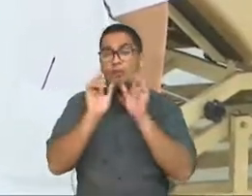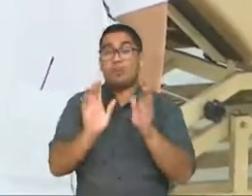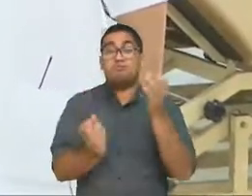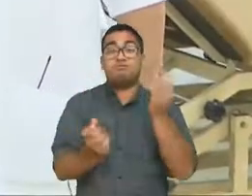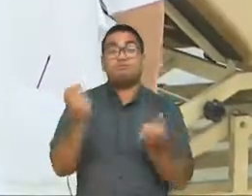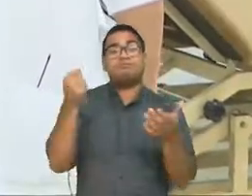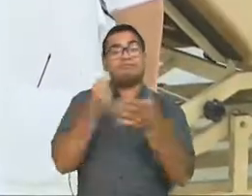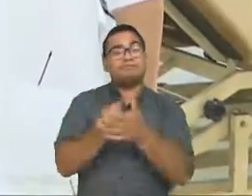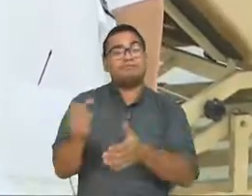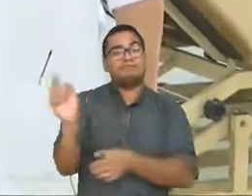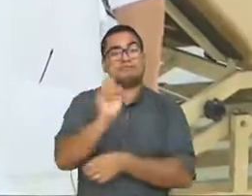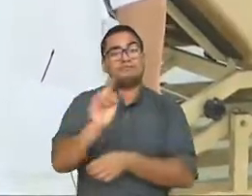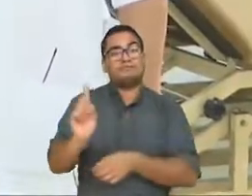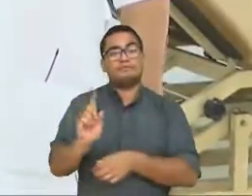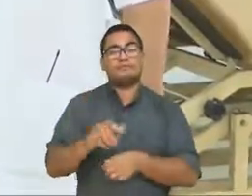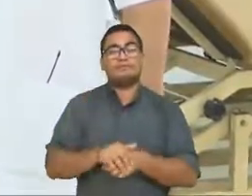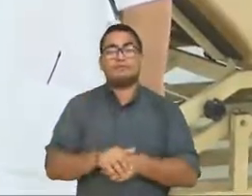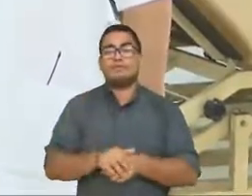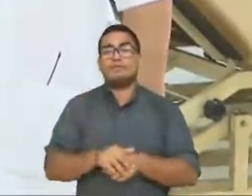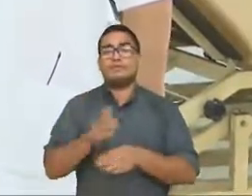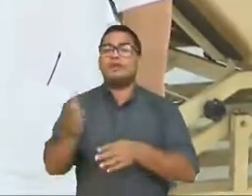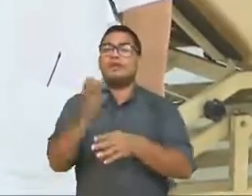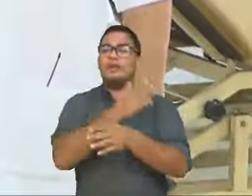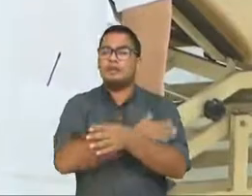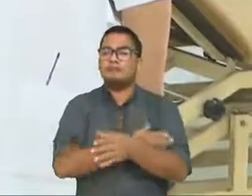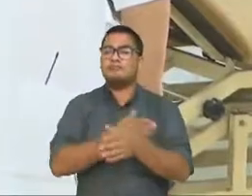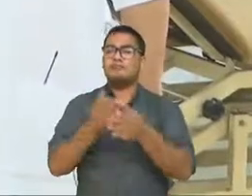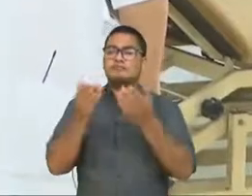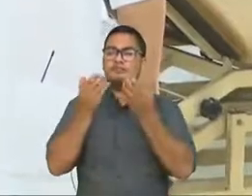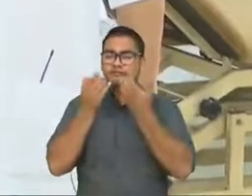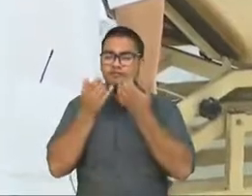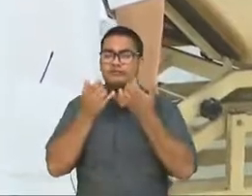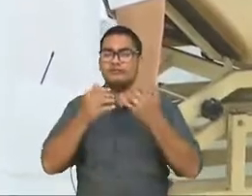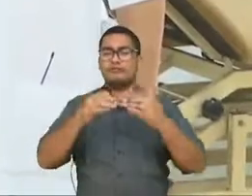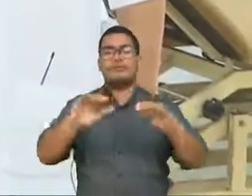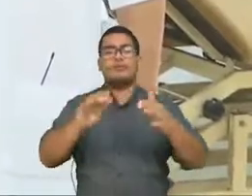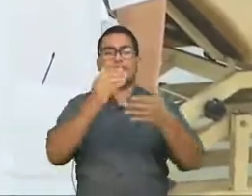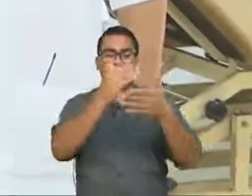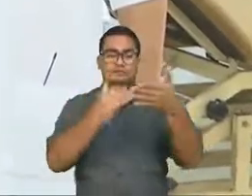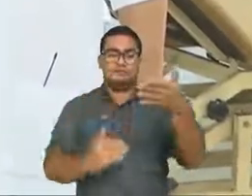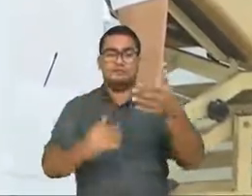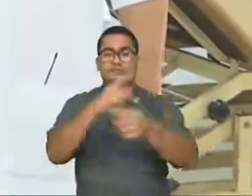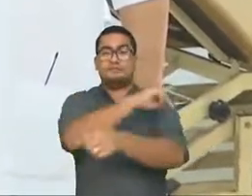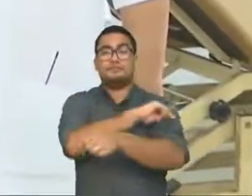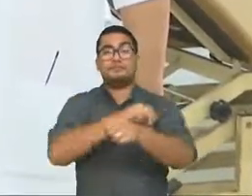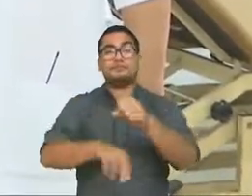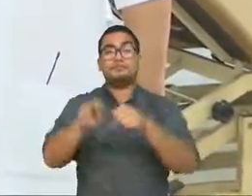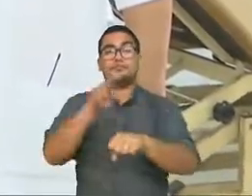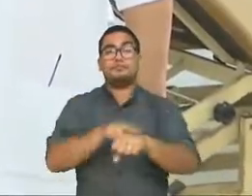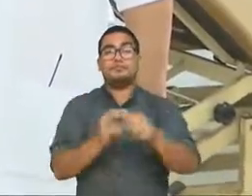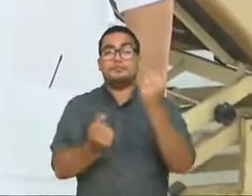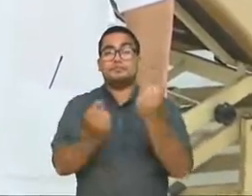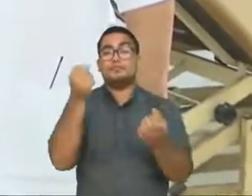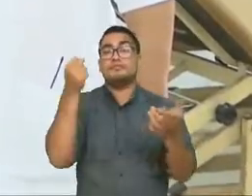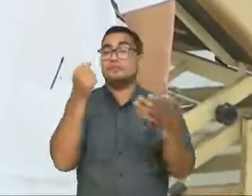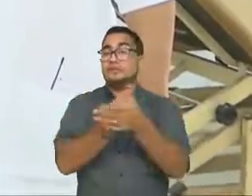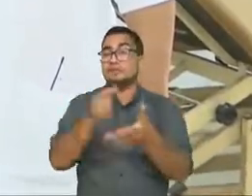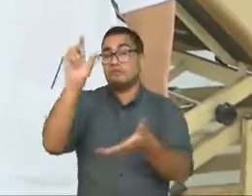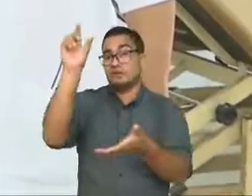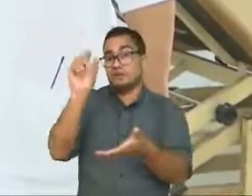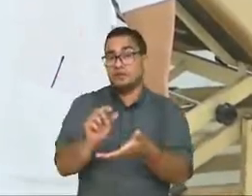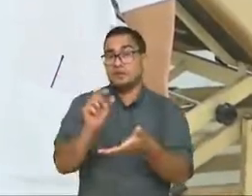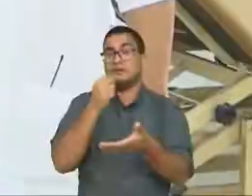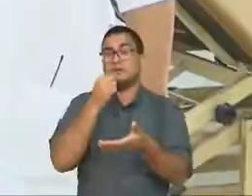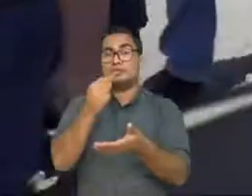de tránsito. En las coberturas, en los informes que hace la Policía Nacional, los accidentes de tránsito han disminuido.